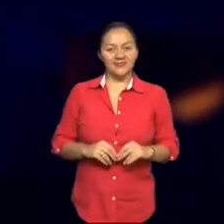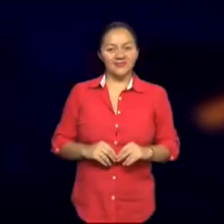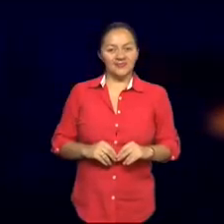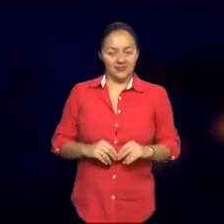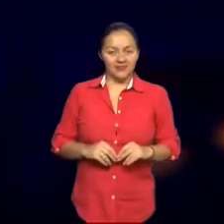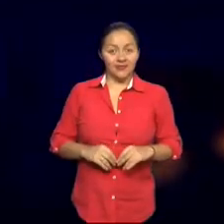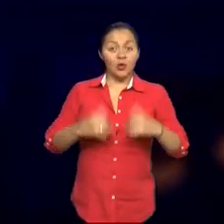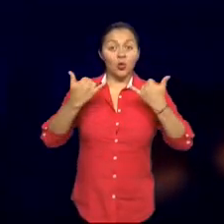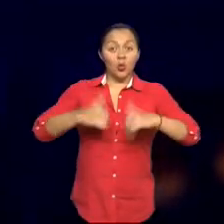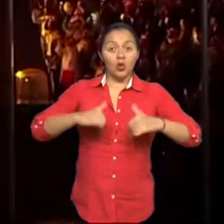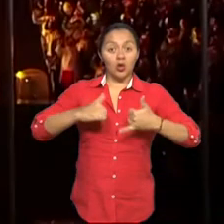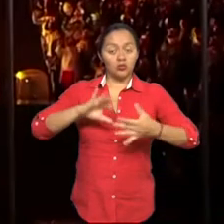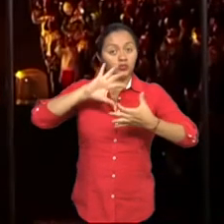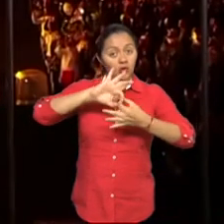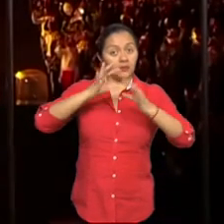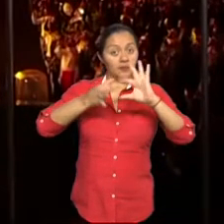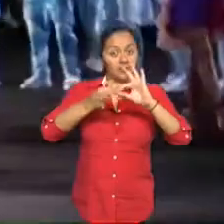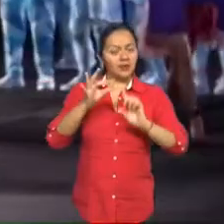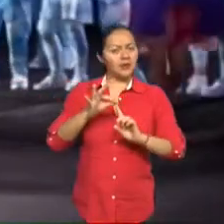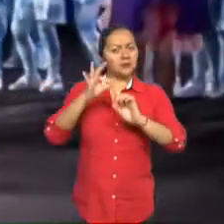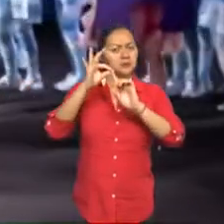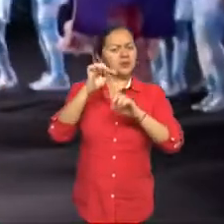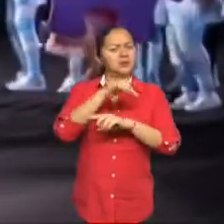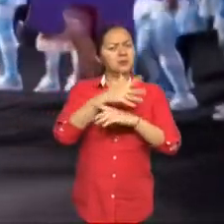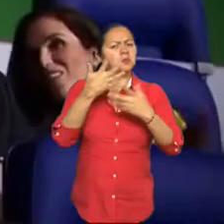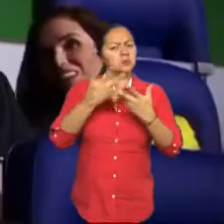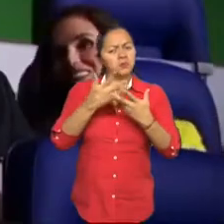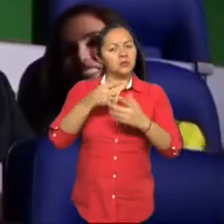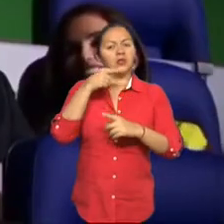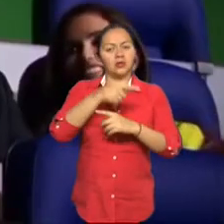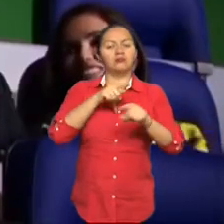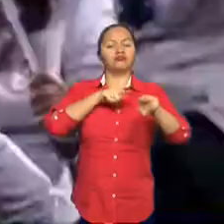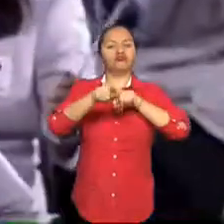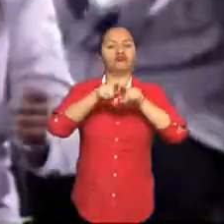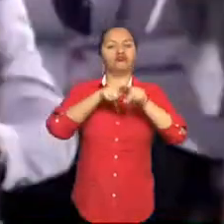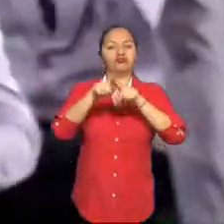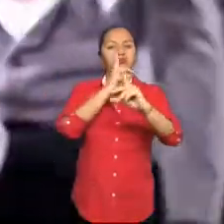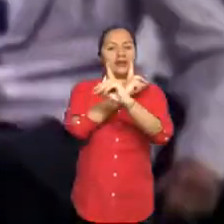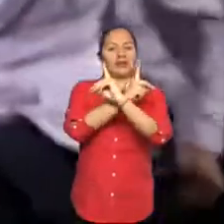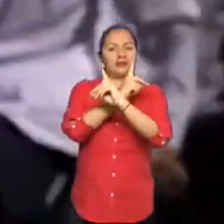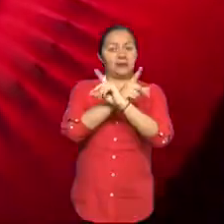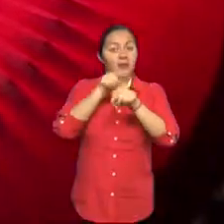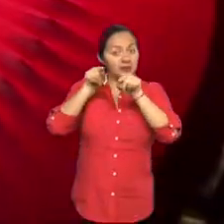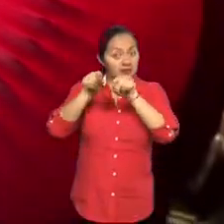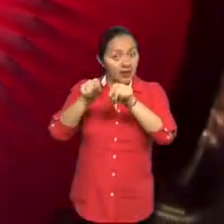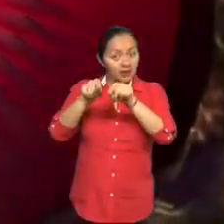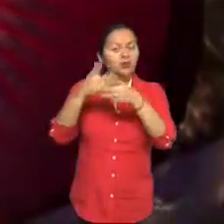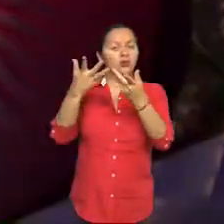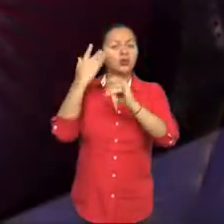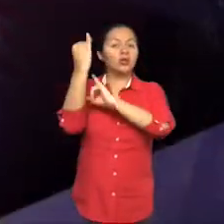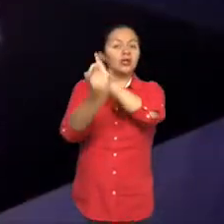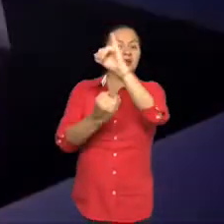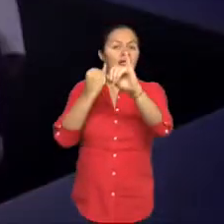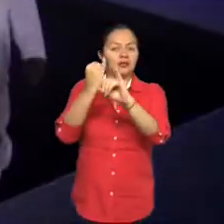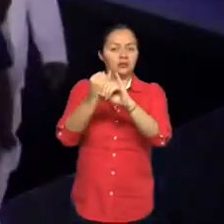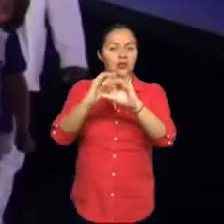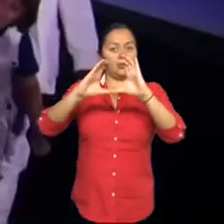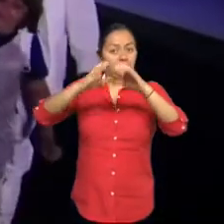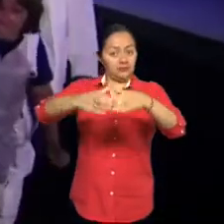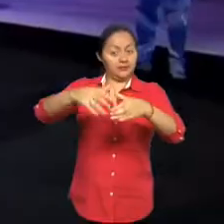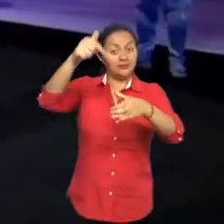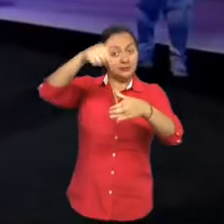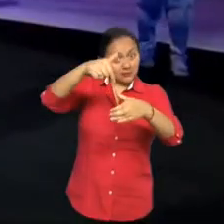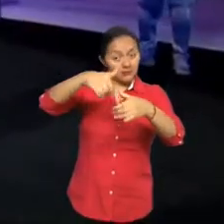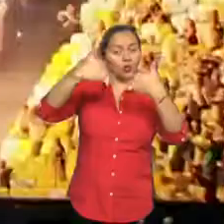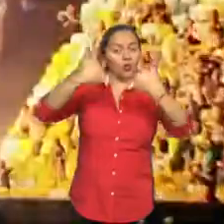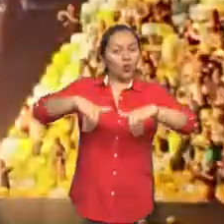Los Juegos Paralímpicos son la mayor competencia deportiva para personas con discapacidad a nivel internacional. Estos